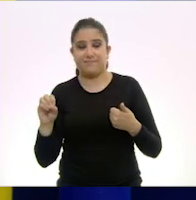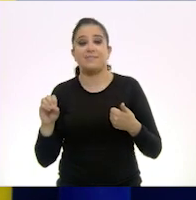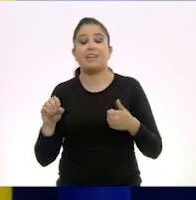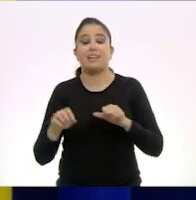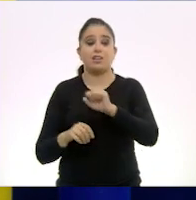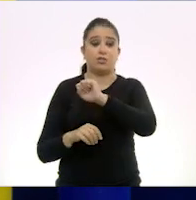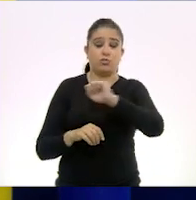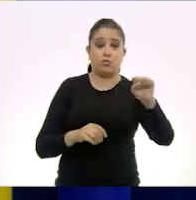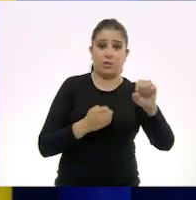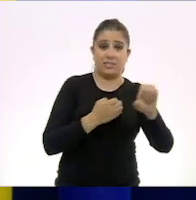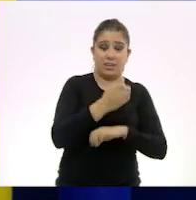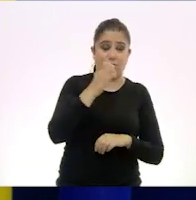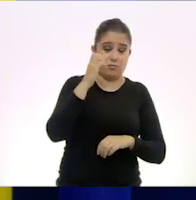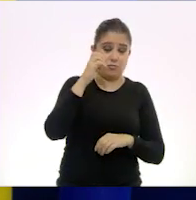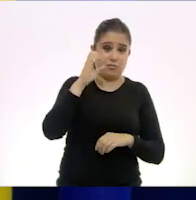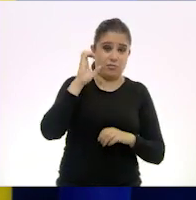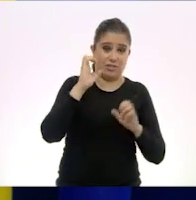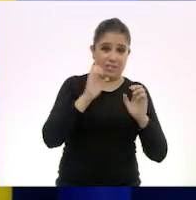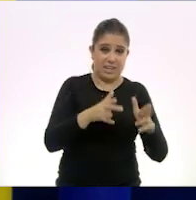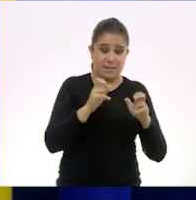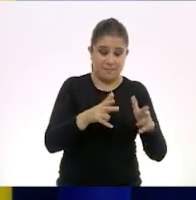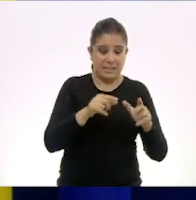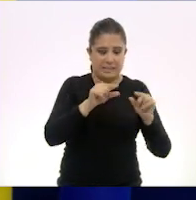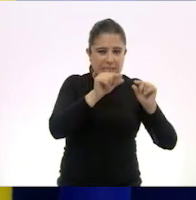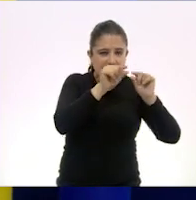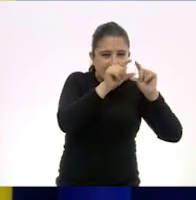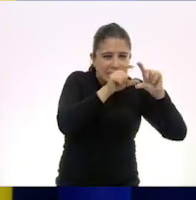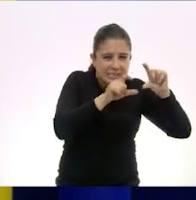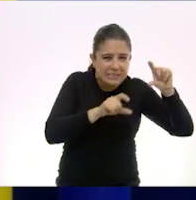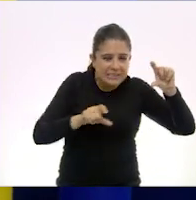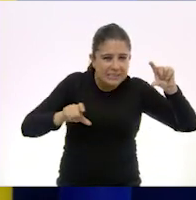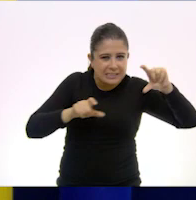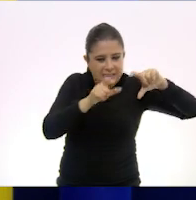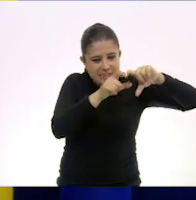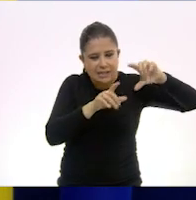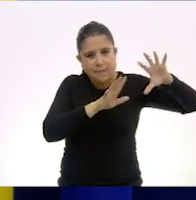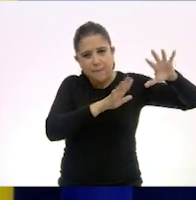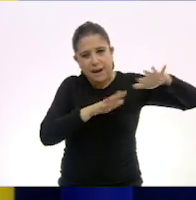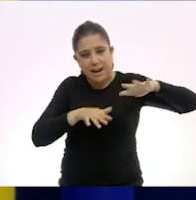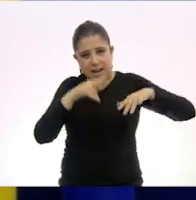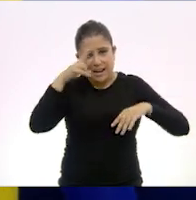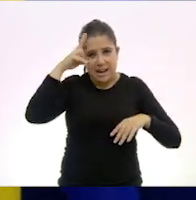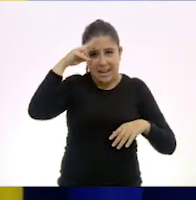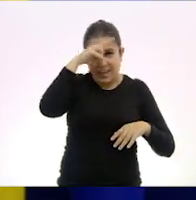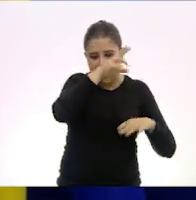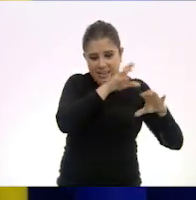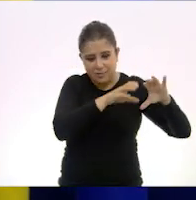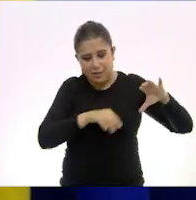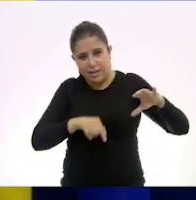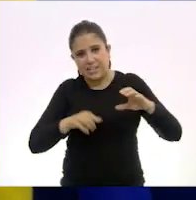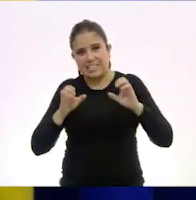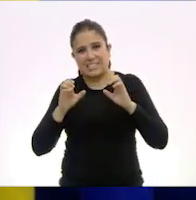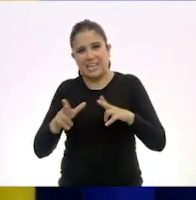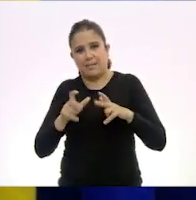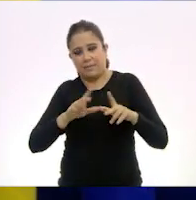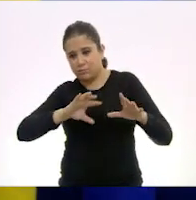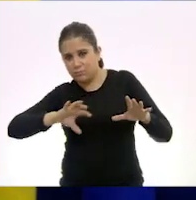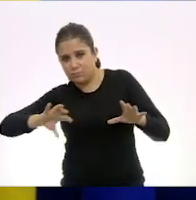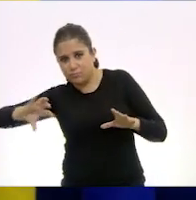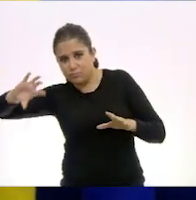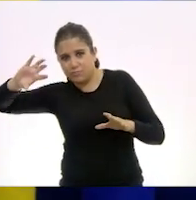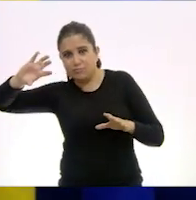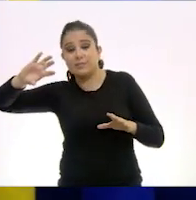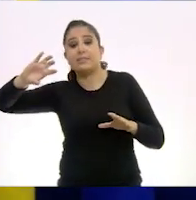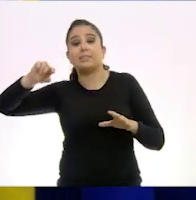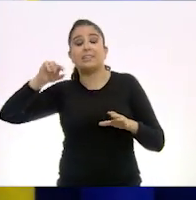sur, en el estado de Chiapas, también se localizan en la franja costera del Pacífico desde Nayarit hasta Chiapas. Los